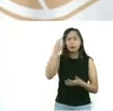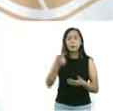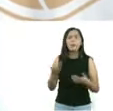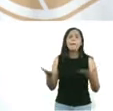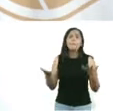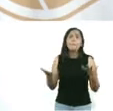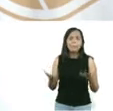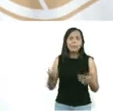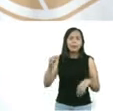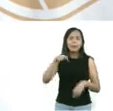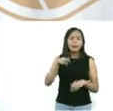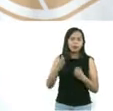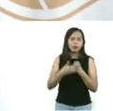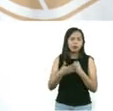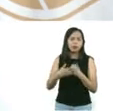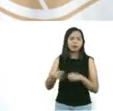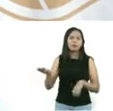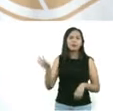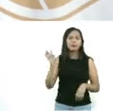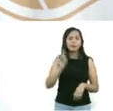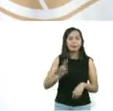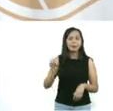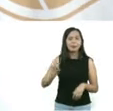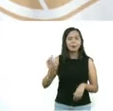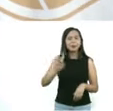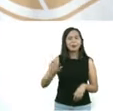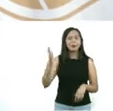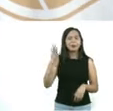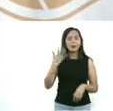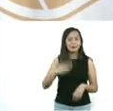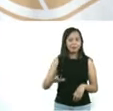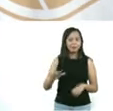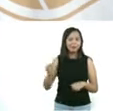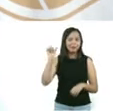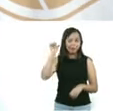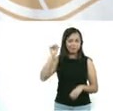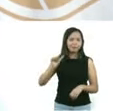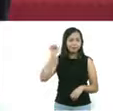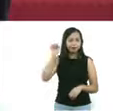del ejercicio de revocación de mandato el próximo 10 de abril.